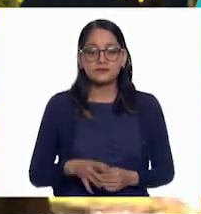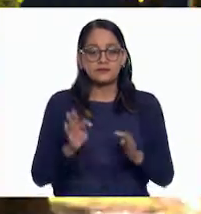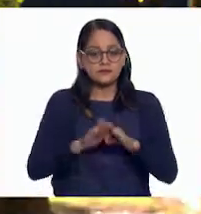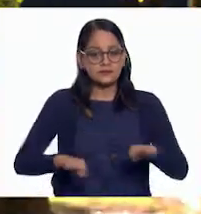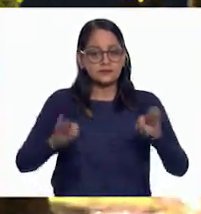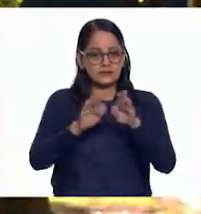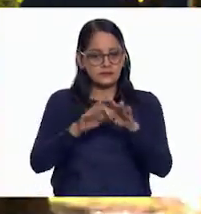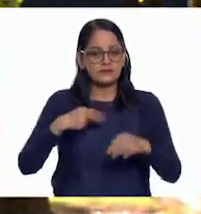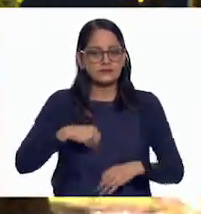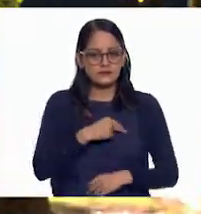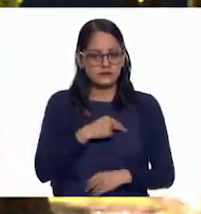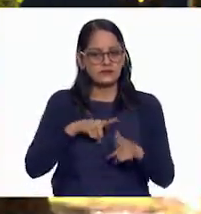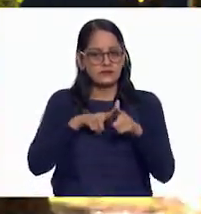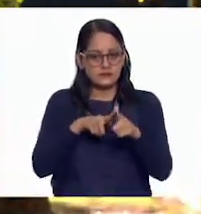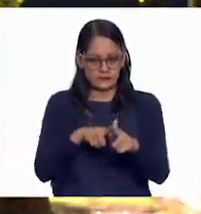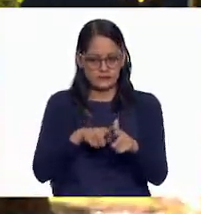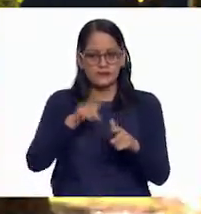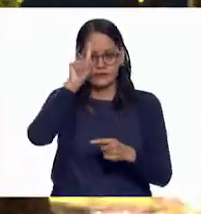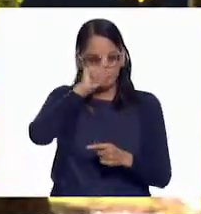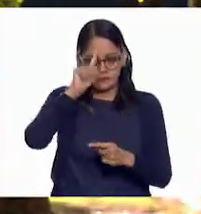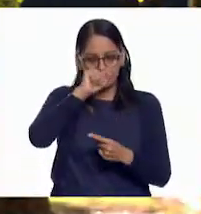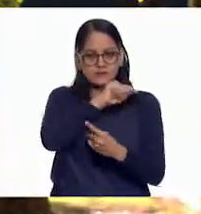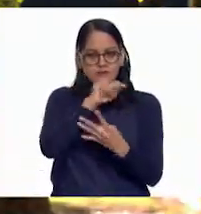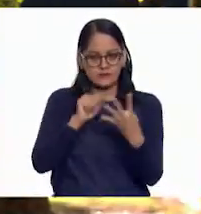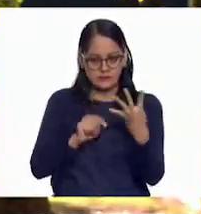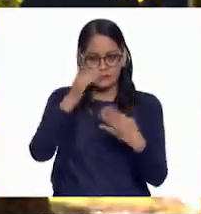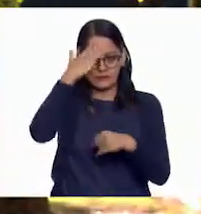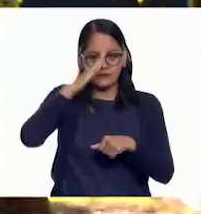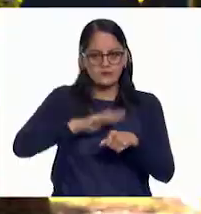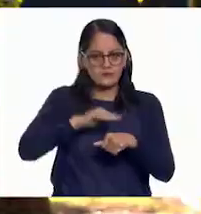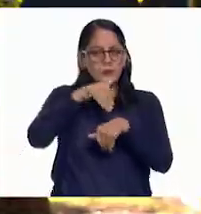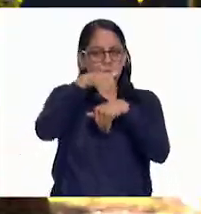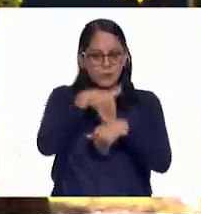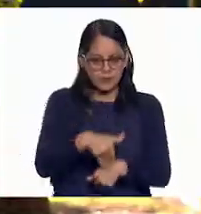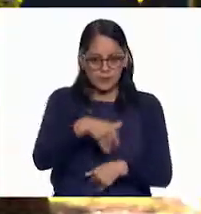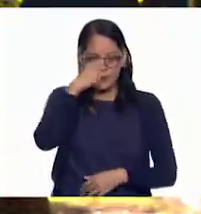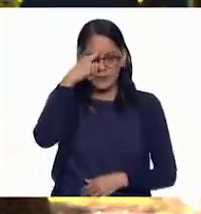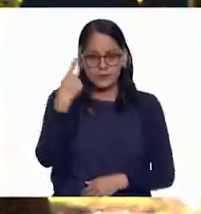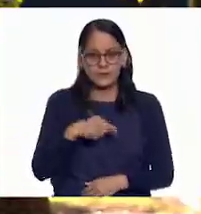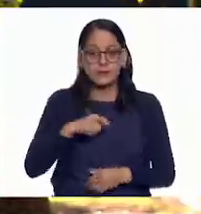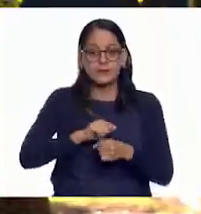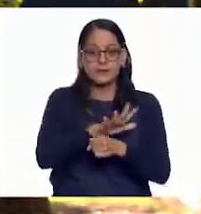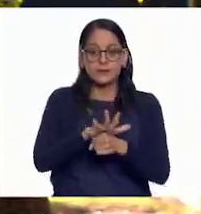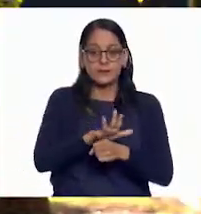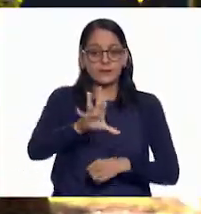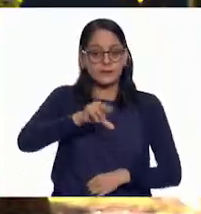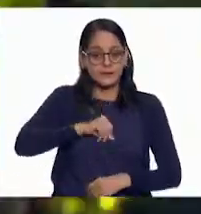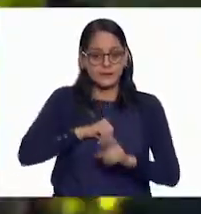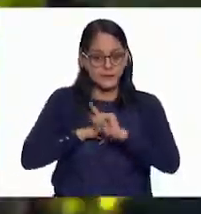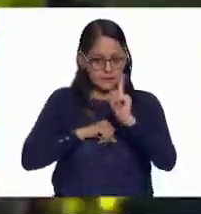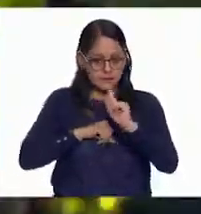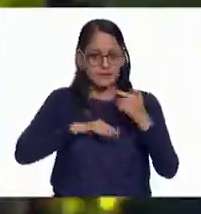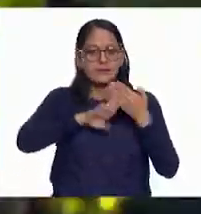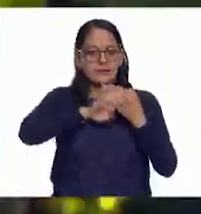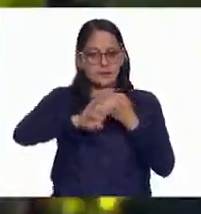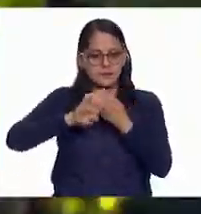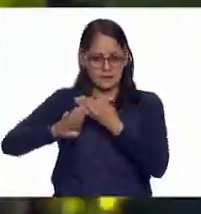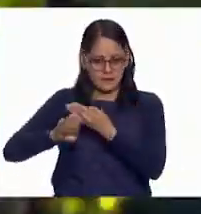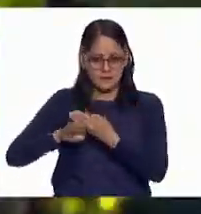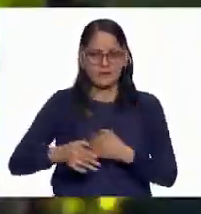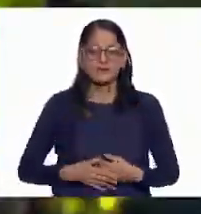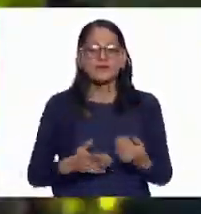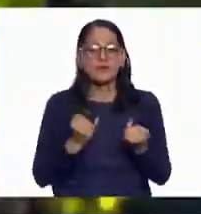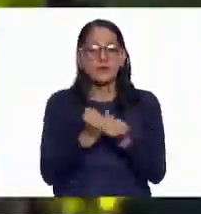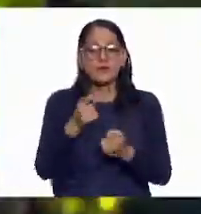Es muy importante continuar con las recomendaciones para evitar contagios de COVID. Trata de